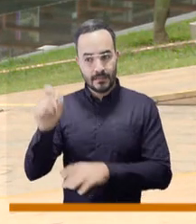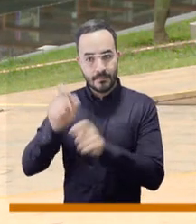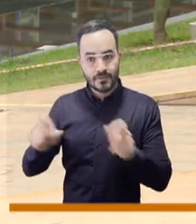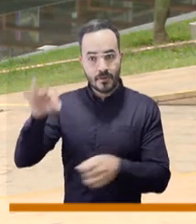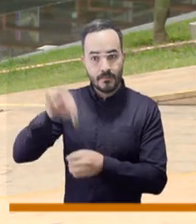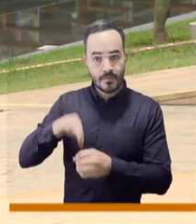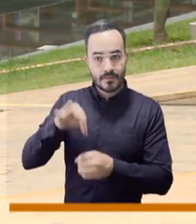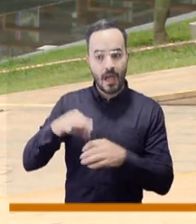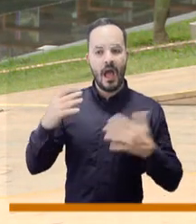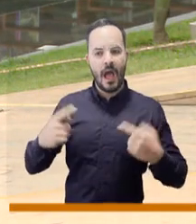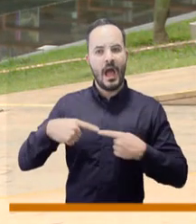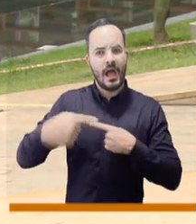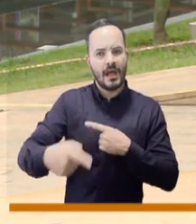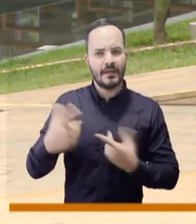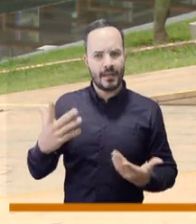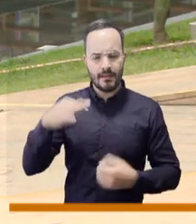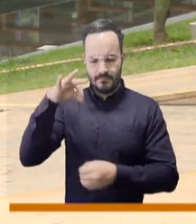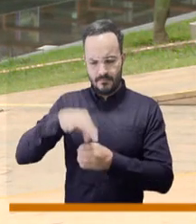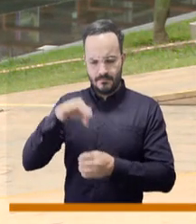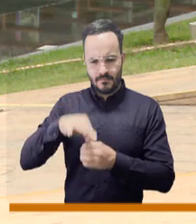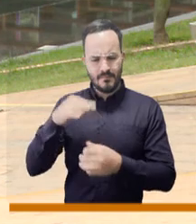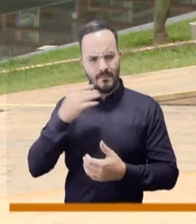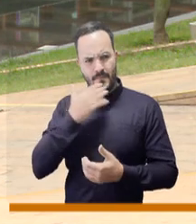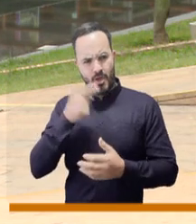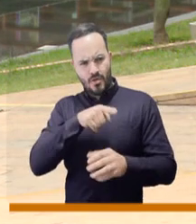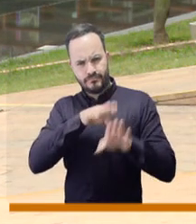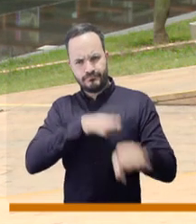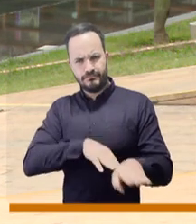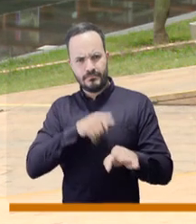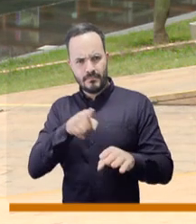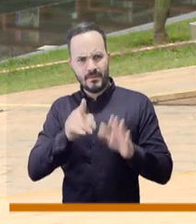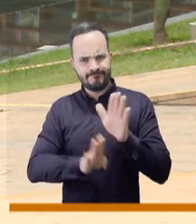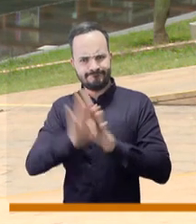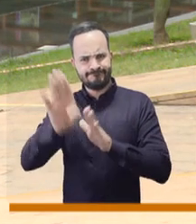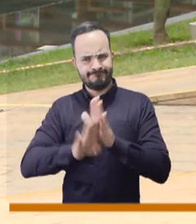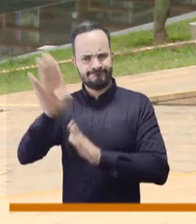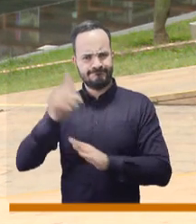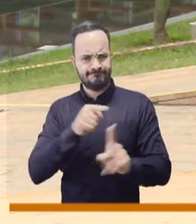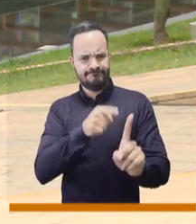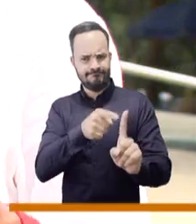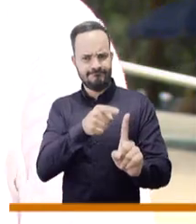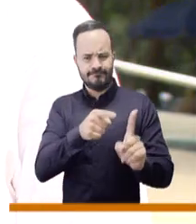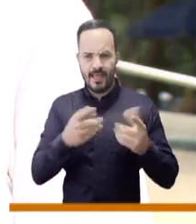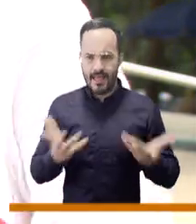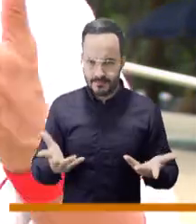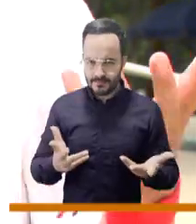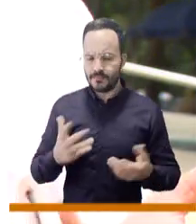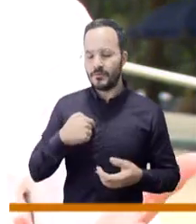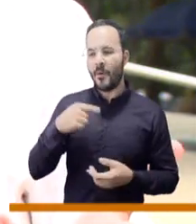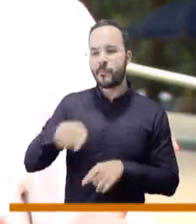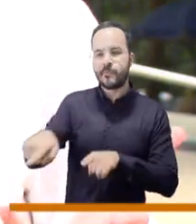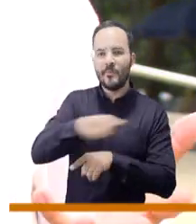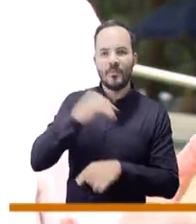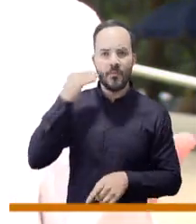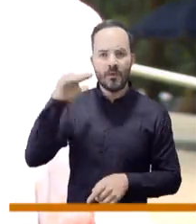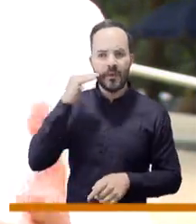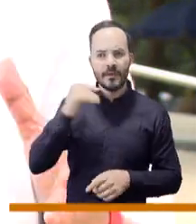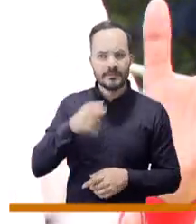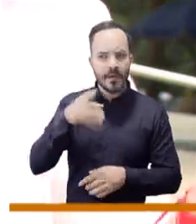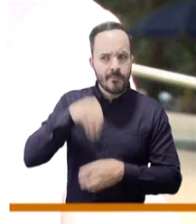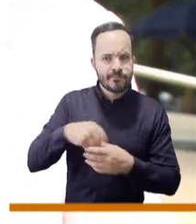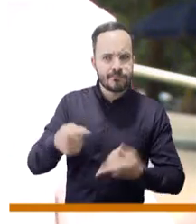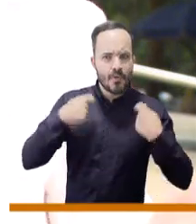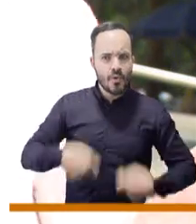esas personas voten hoy por ideas progresistas, por mujeres que hoy encarnen en las candidaturas progresistas